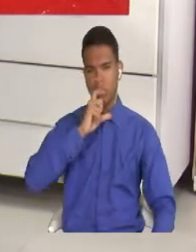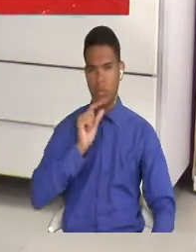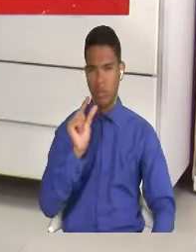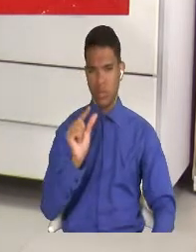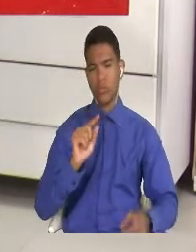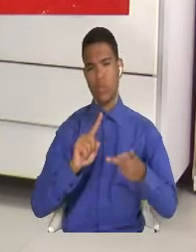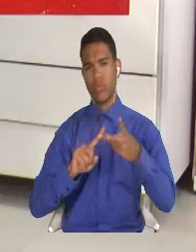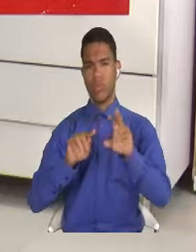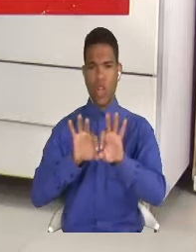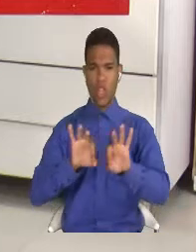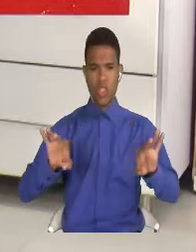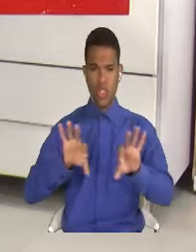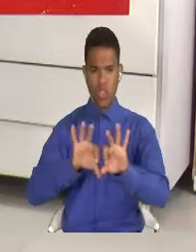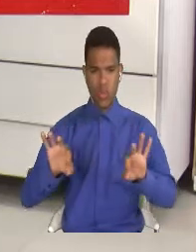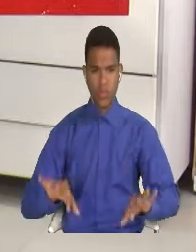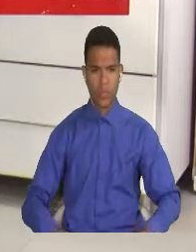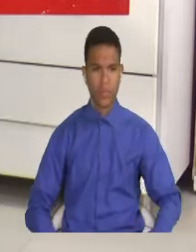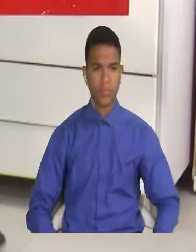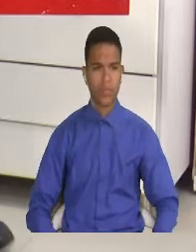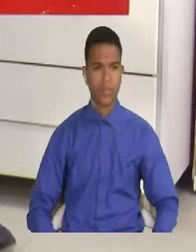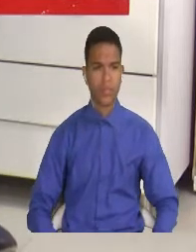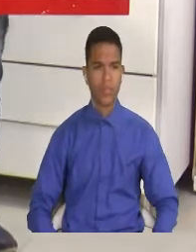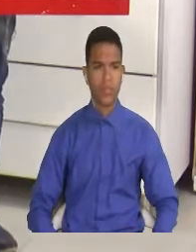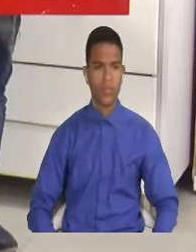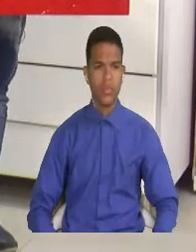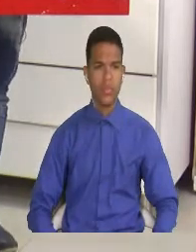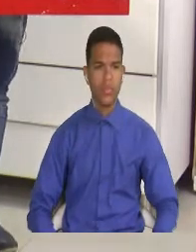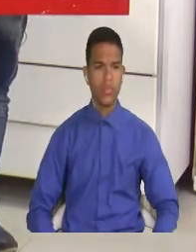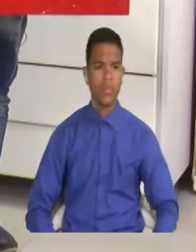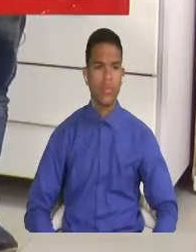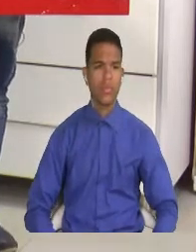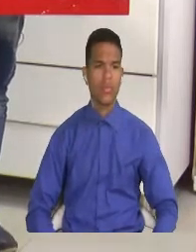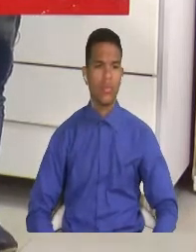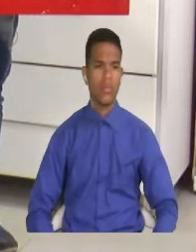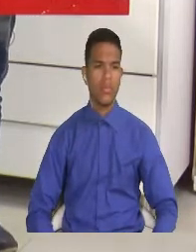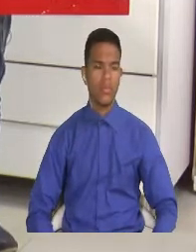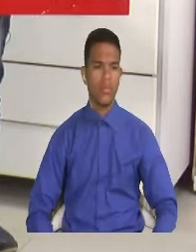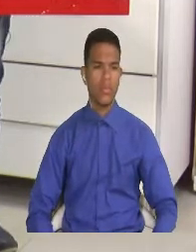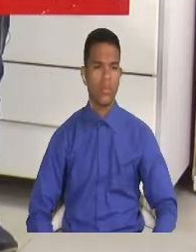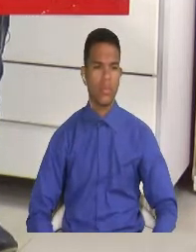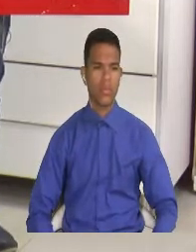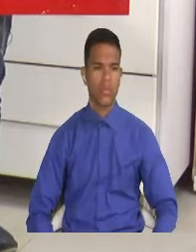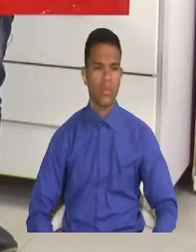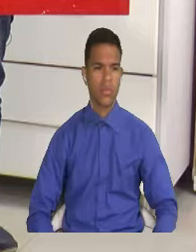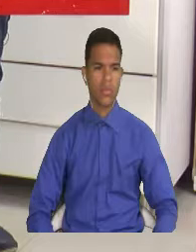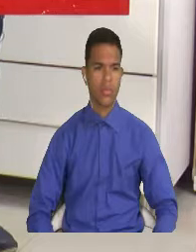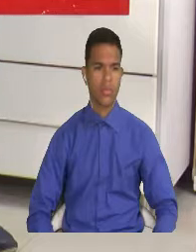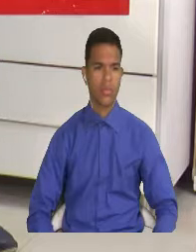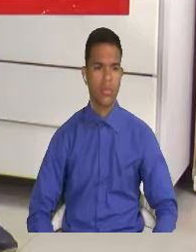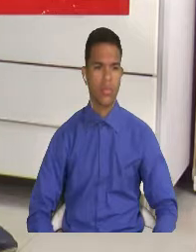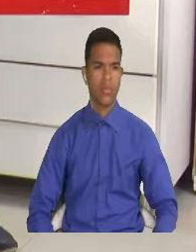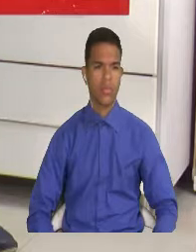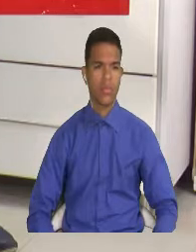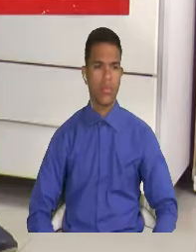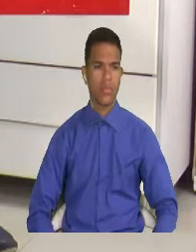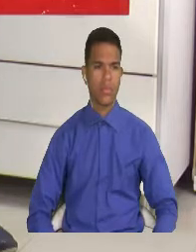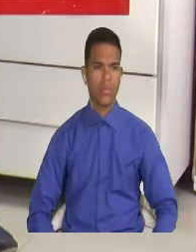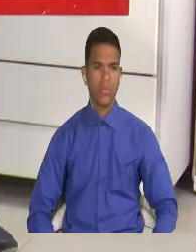chorizo. A ver, por aquí tienes. Listo. Vamos a hacer esto por aquí. Y el